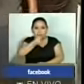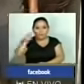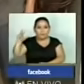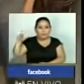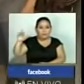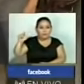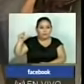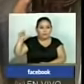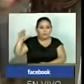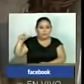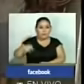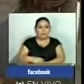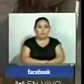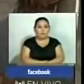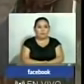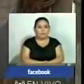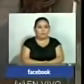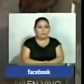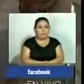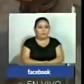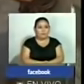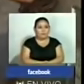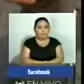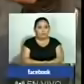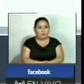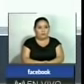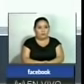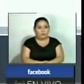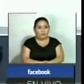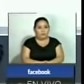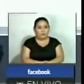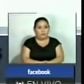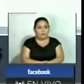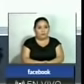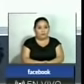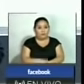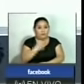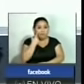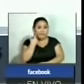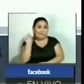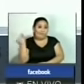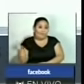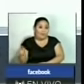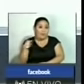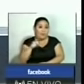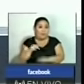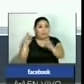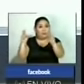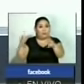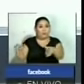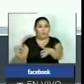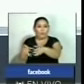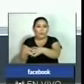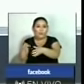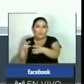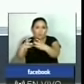Noticiero Hechos. Nosotros nos acostumbramos a vender dulce fresco, tal vez, digamos. Bien, ahí tenemos la situación de este sector que se ha visto pues duramente afectado por